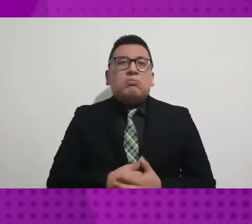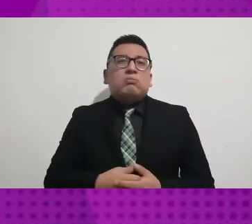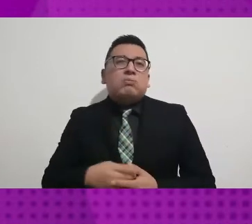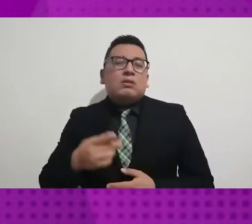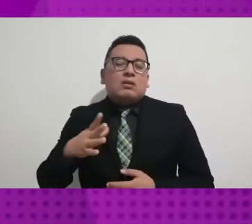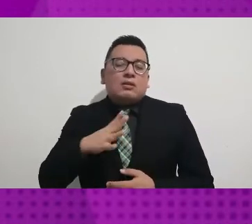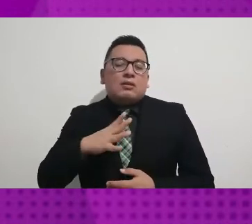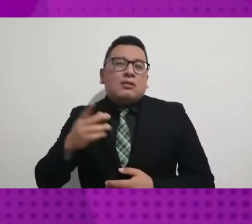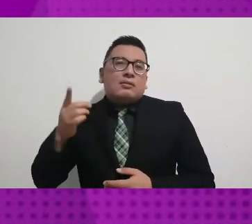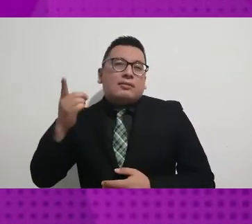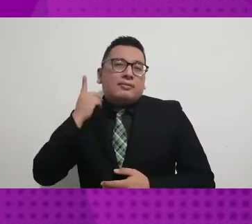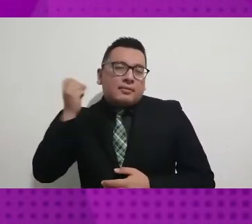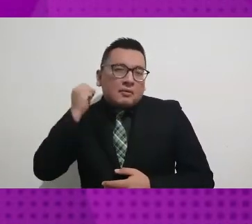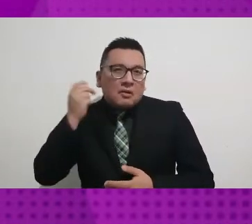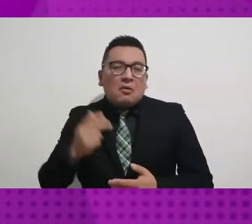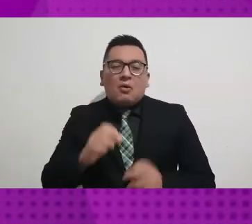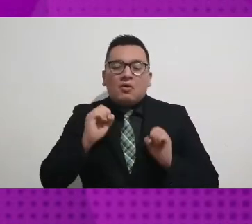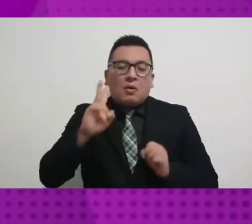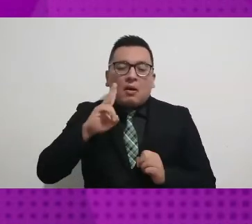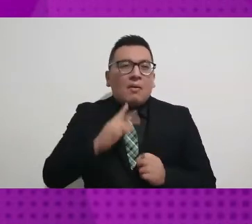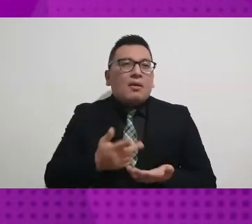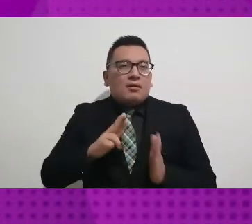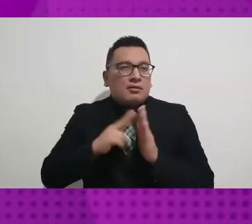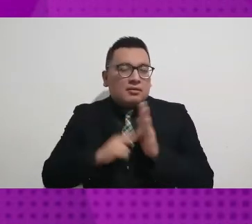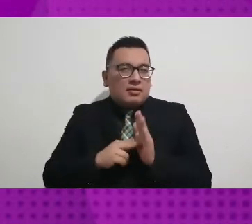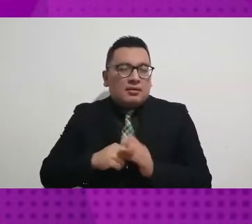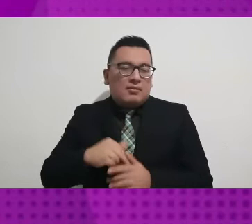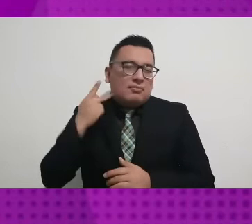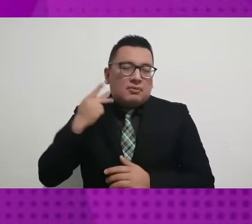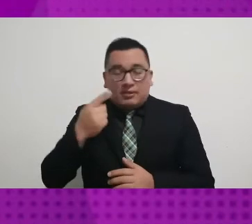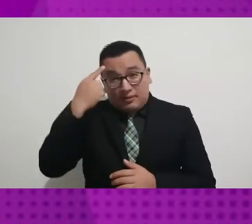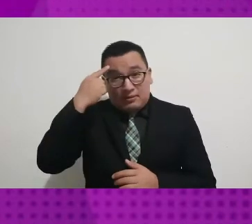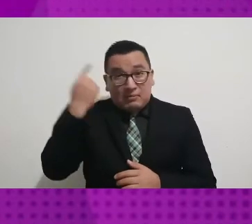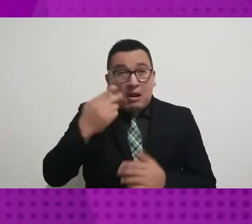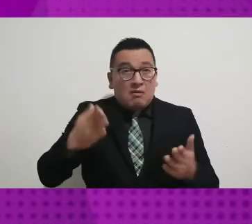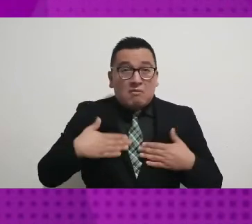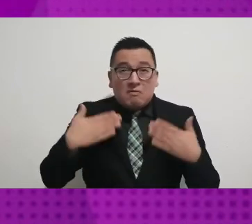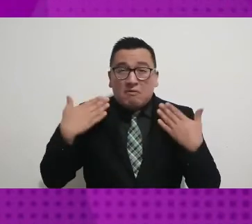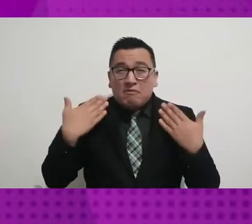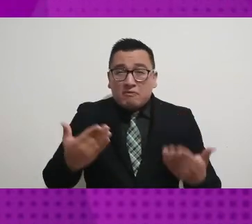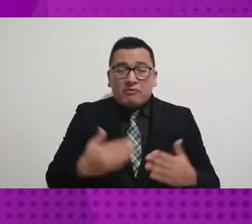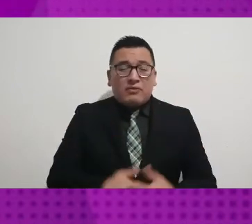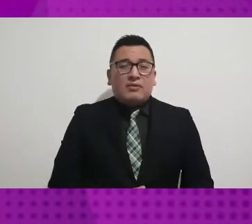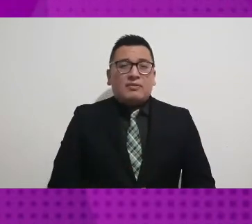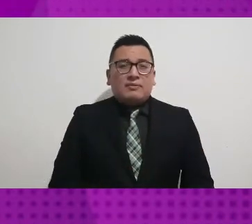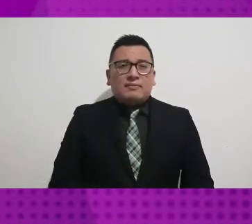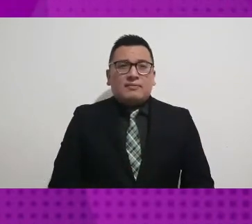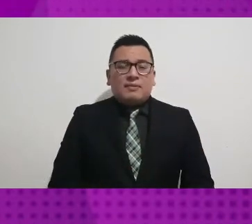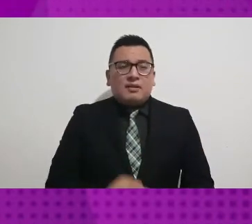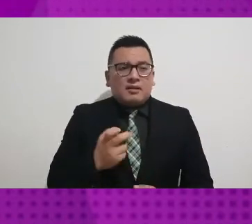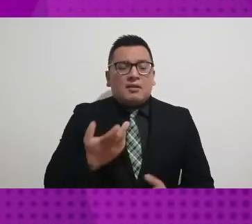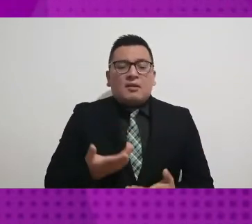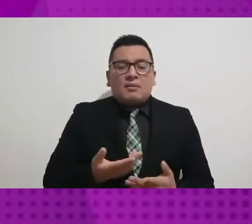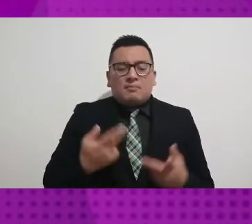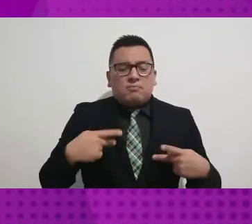tres variantes diría, legislador, jueces y aplicación de políticas públicas para tener certeza y